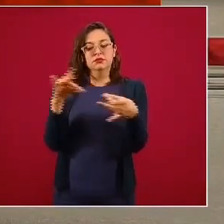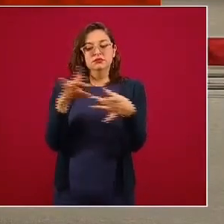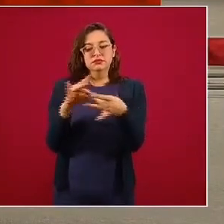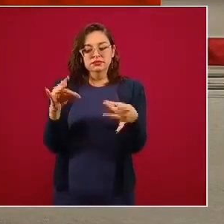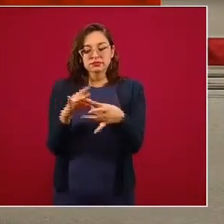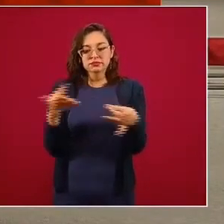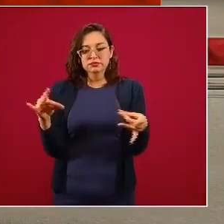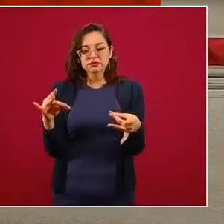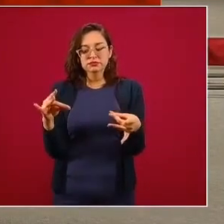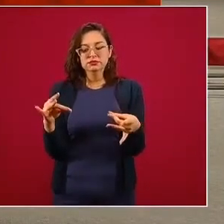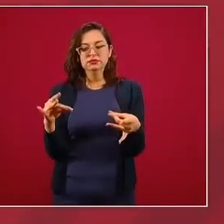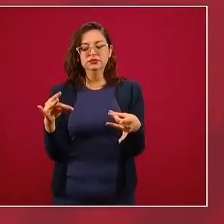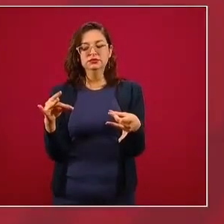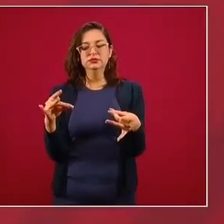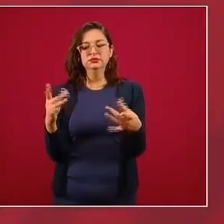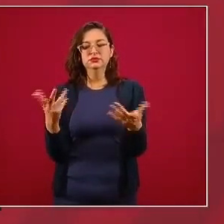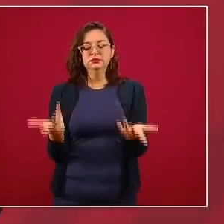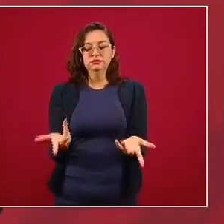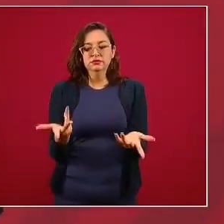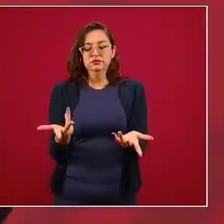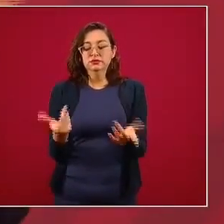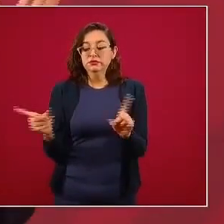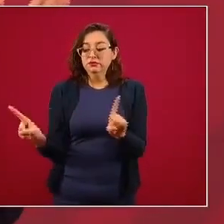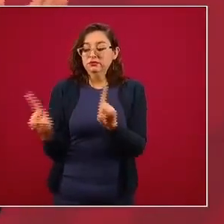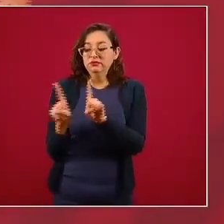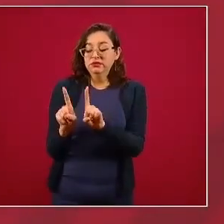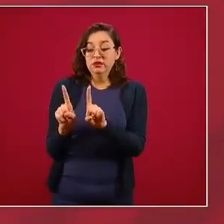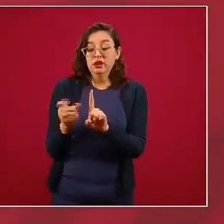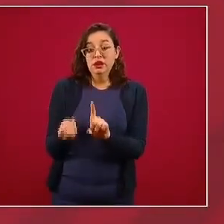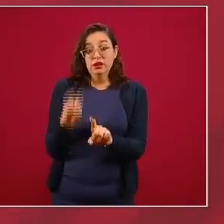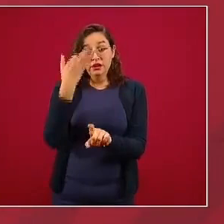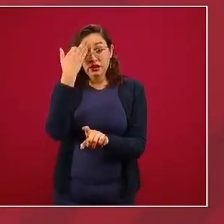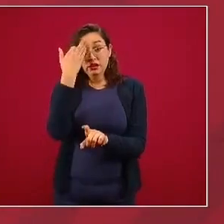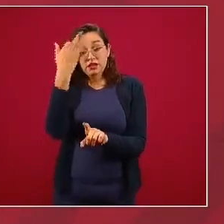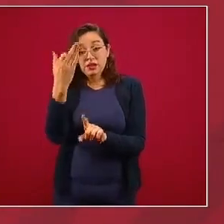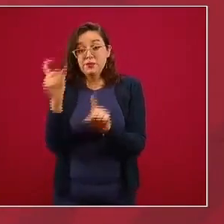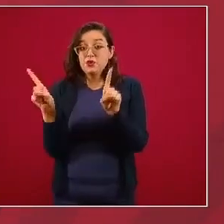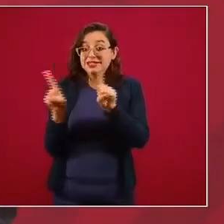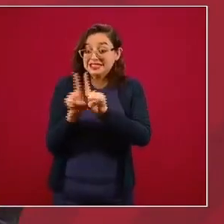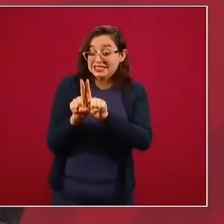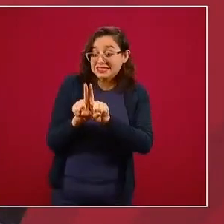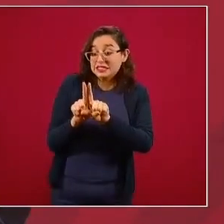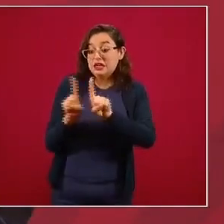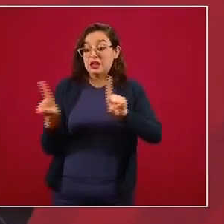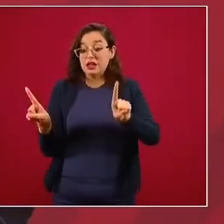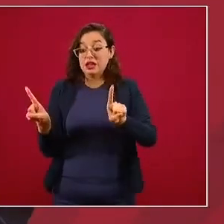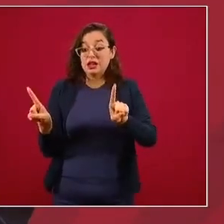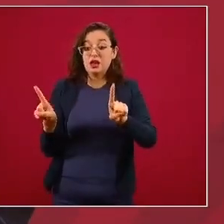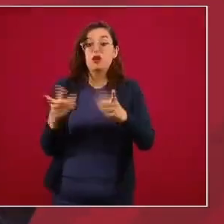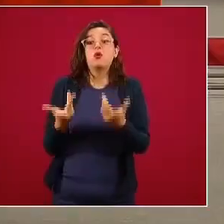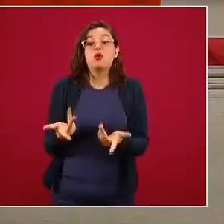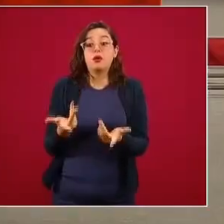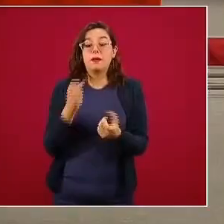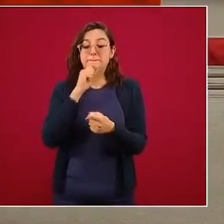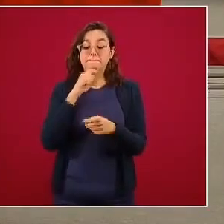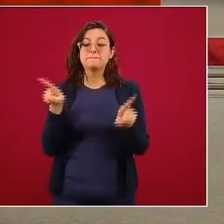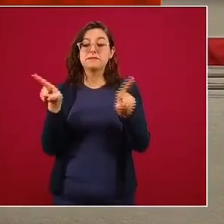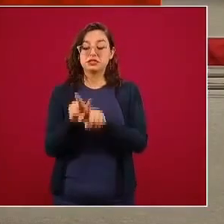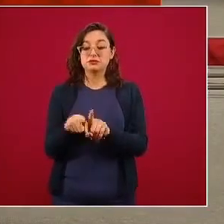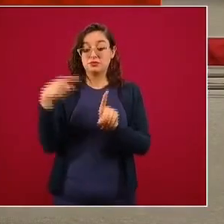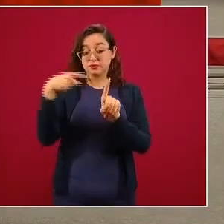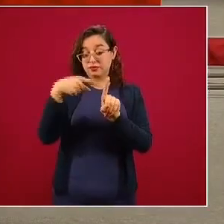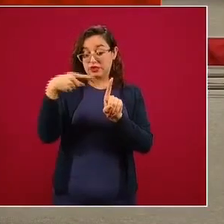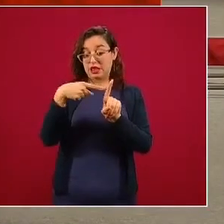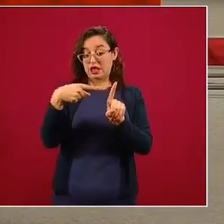un contacto depende de la duración, de la proximidad y del periodo relevante del